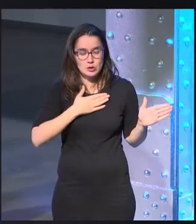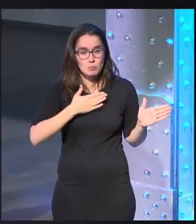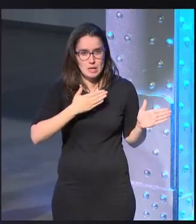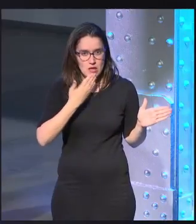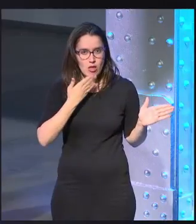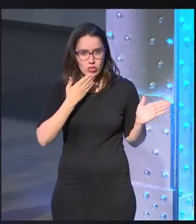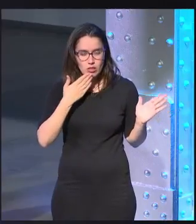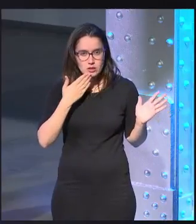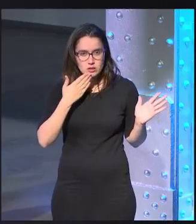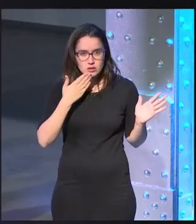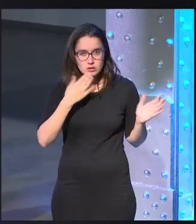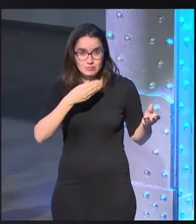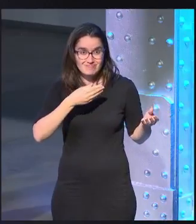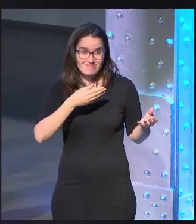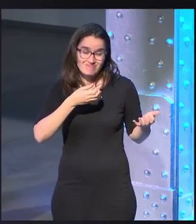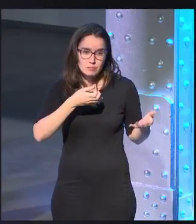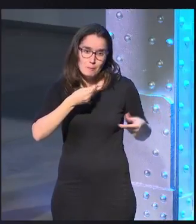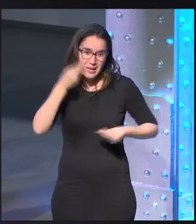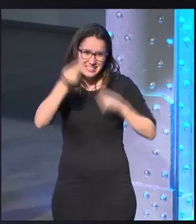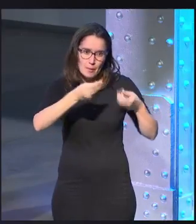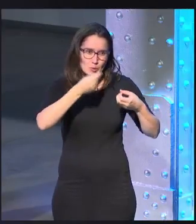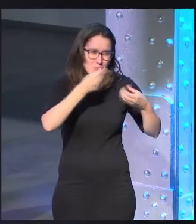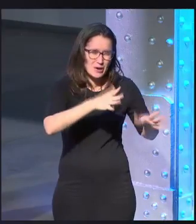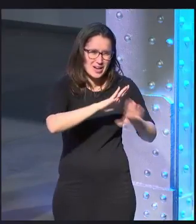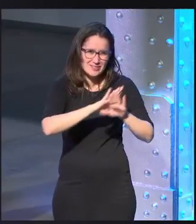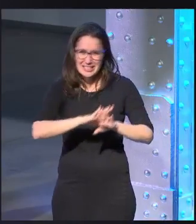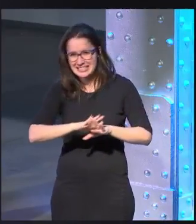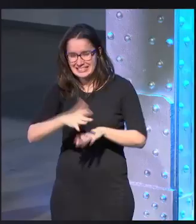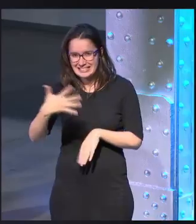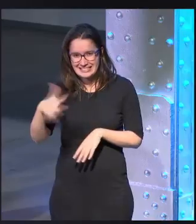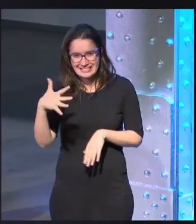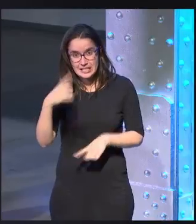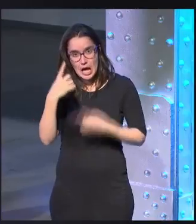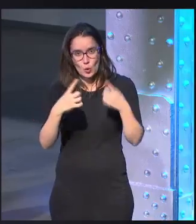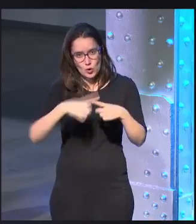con mi edad, pues no ha sido tan buena como deseábamos en algunos aspectos.